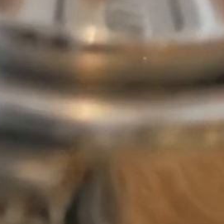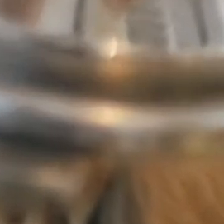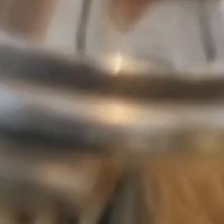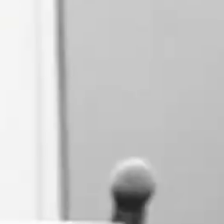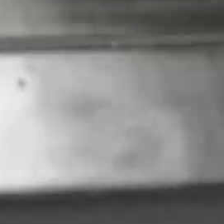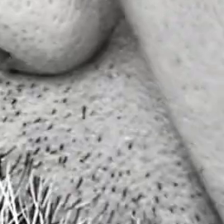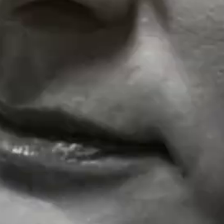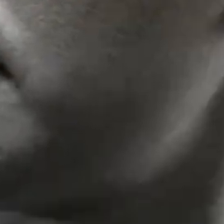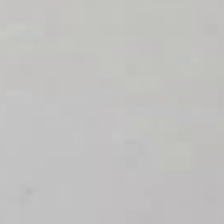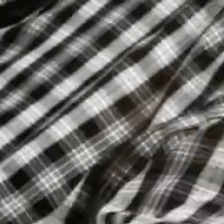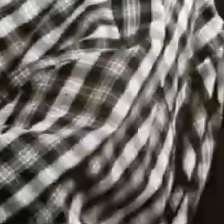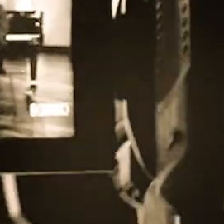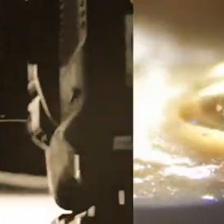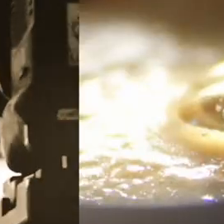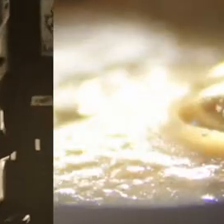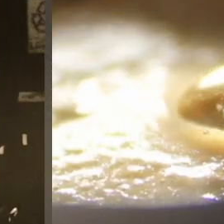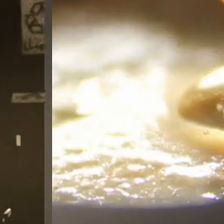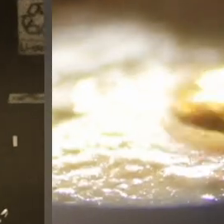Música